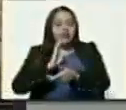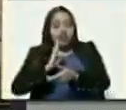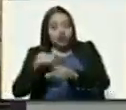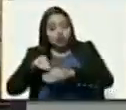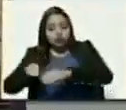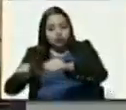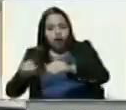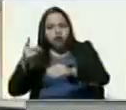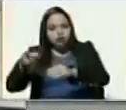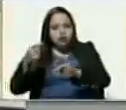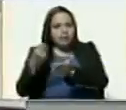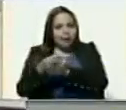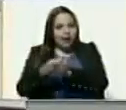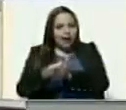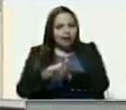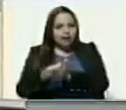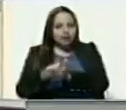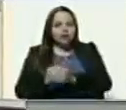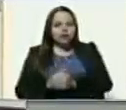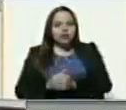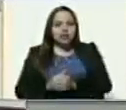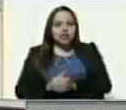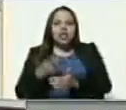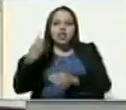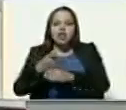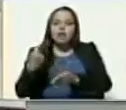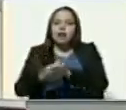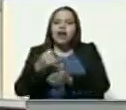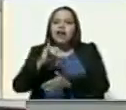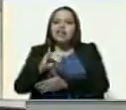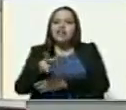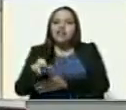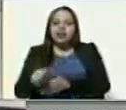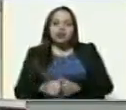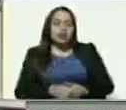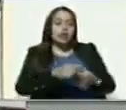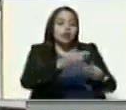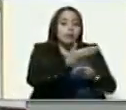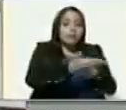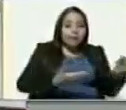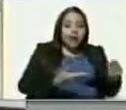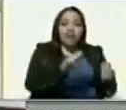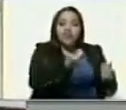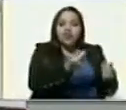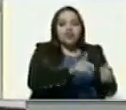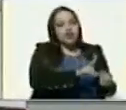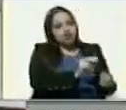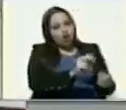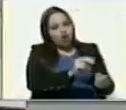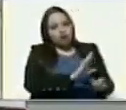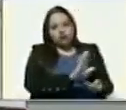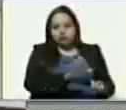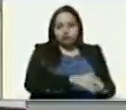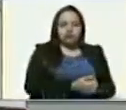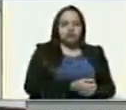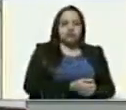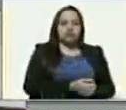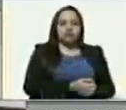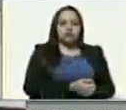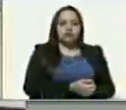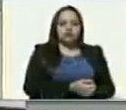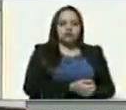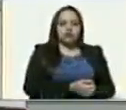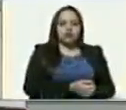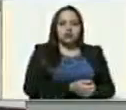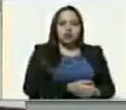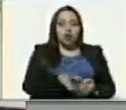Si tú pagas en bolívares, no. Porque, si pagas con la tarjeta, claro, pero no, después la operación se concreta en bolívares, no. Fue lo que dije anteriormente. Exacto. Con el